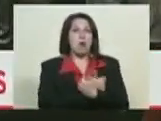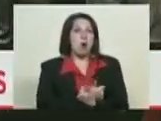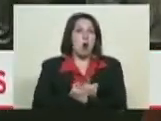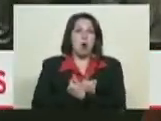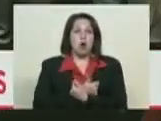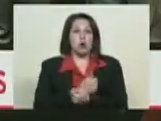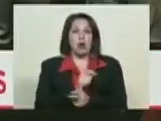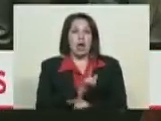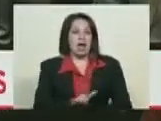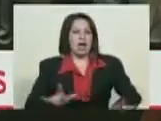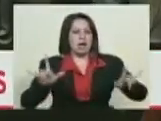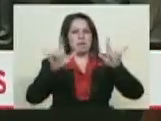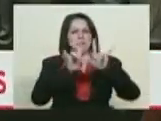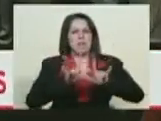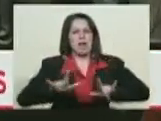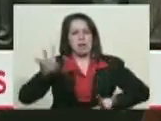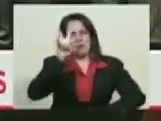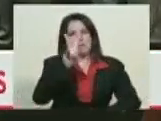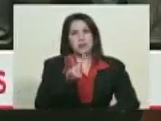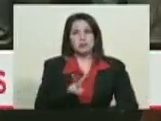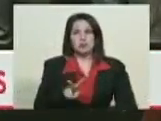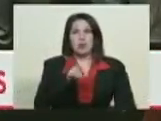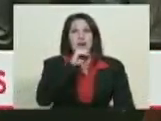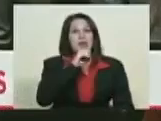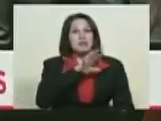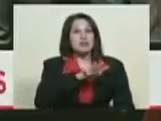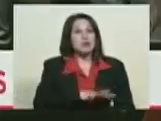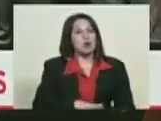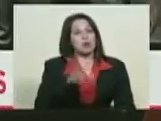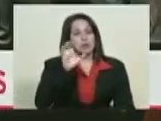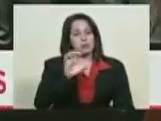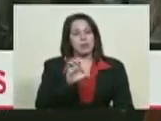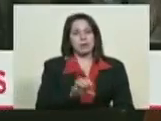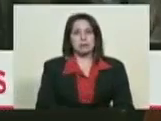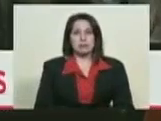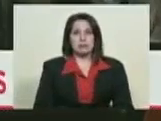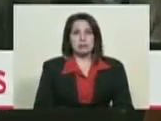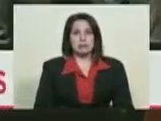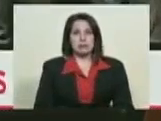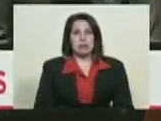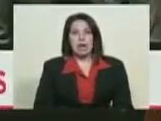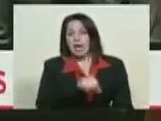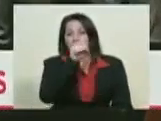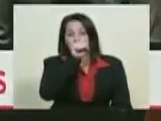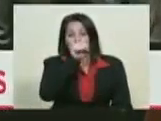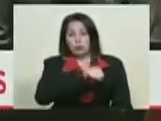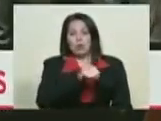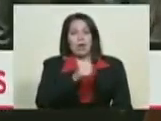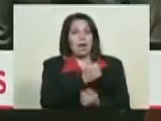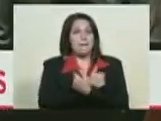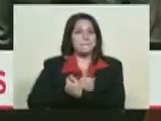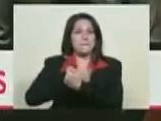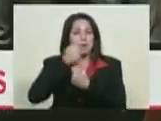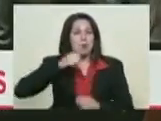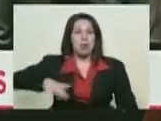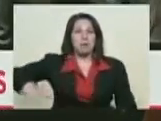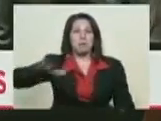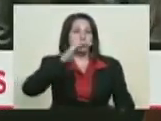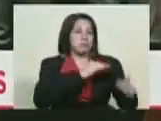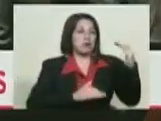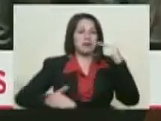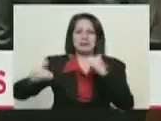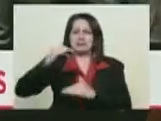Amamos a Venezuela. Amamos la historia de nuestro país. Amamos a nuestro pueblo por encima de cualquier